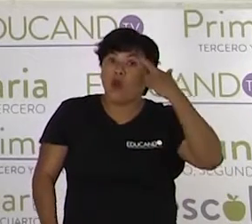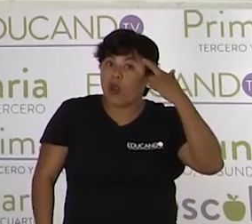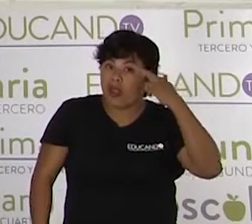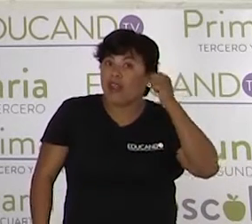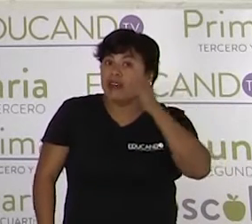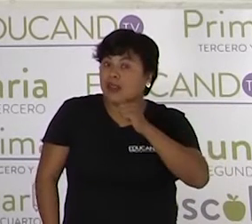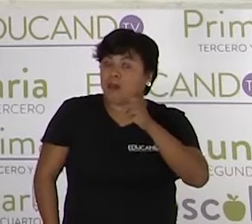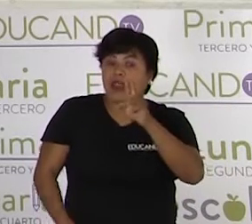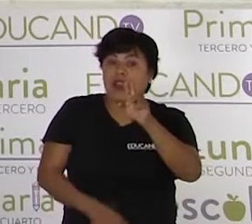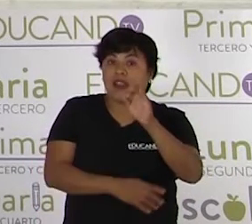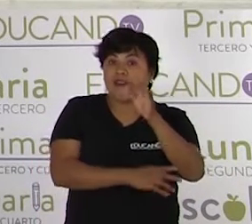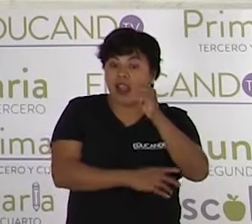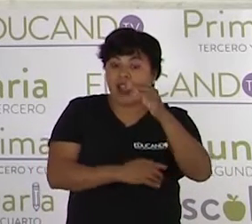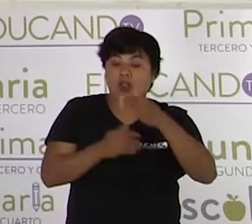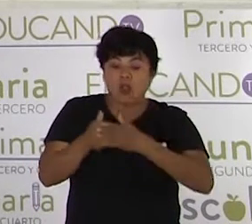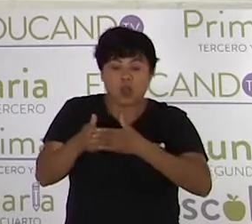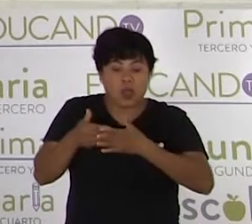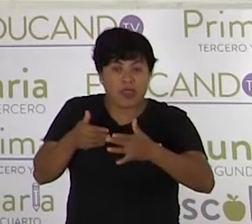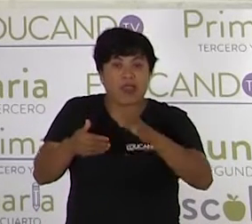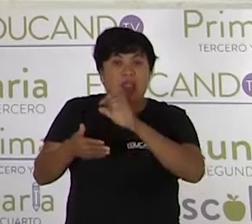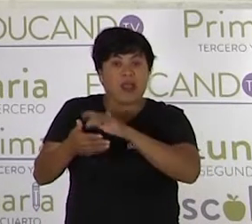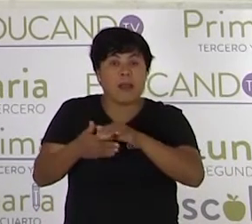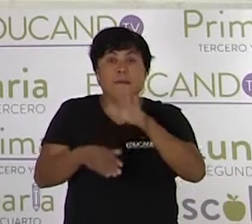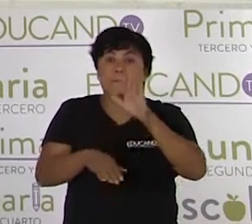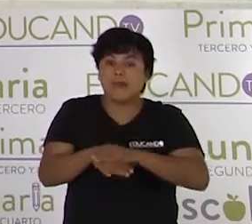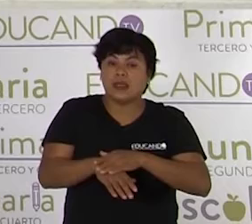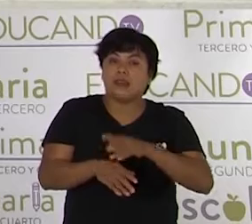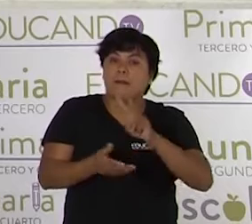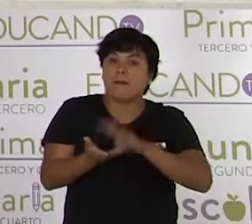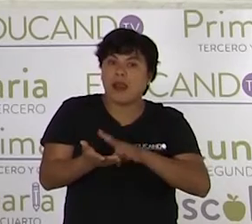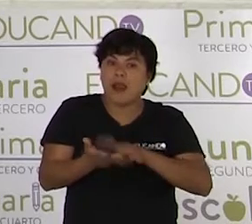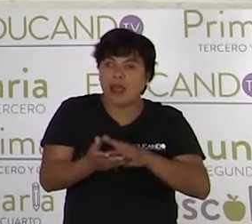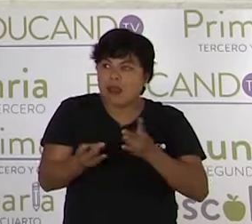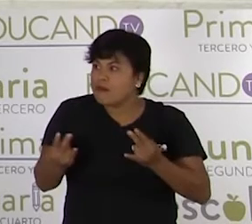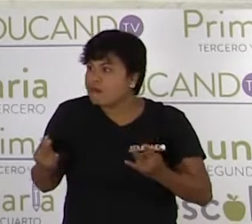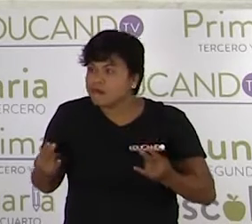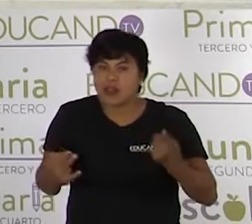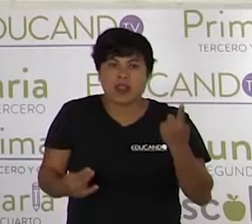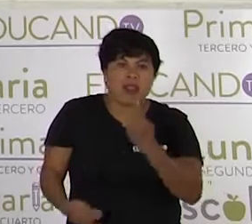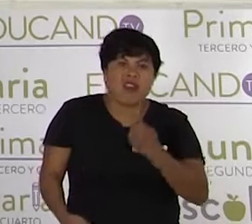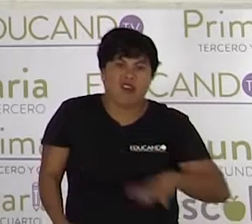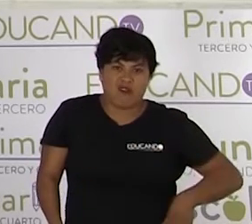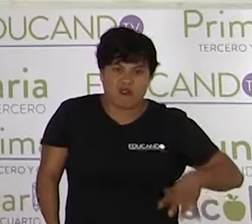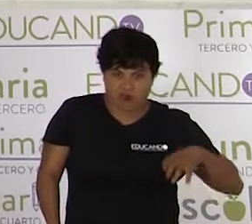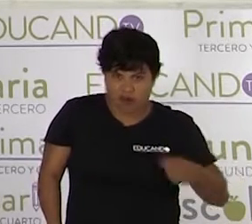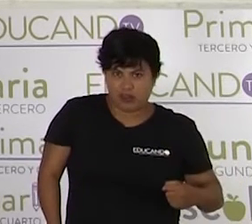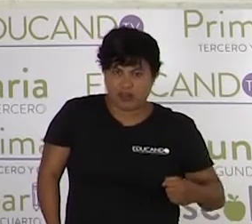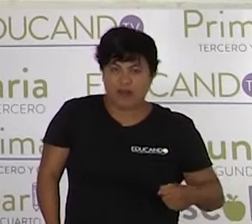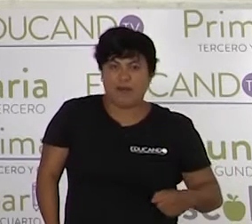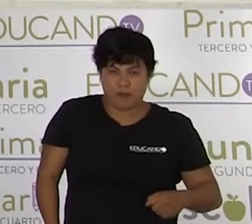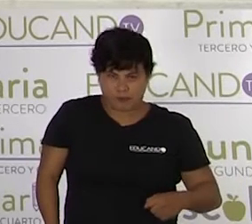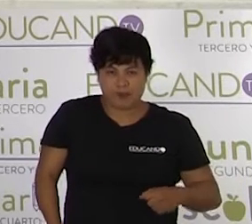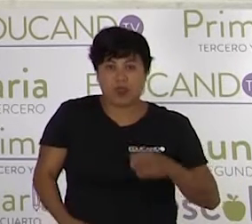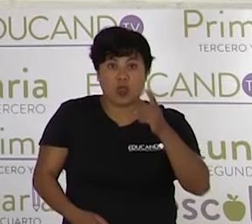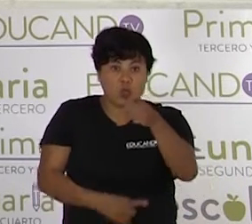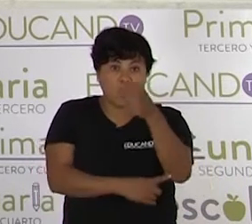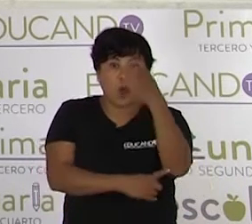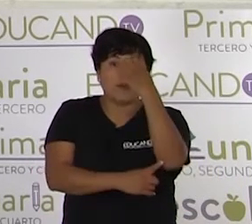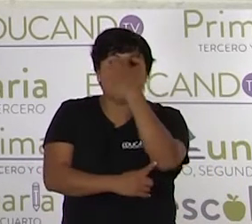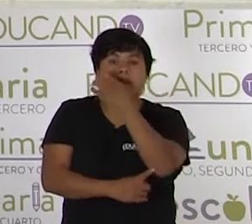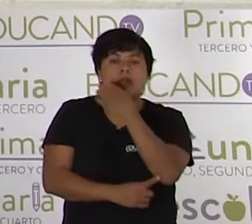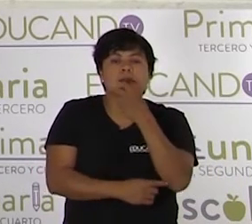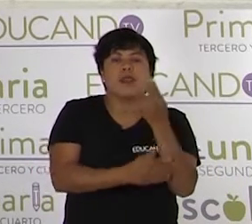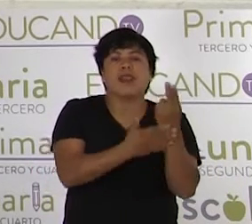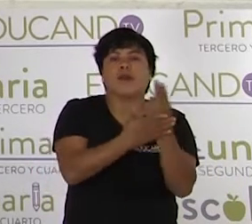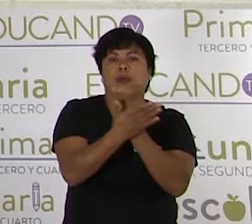refrán durante la lectura, más vale maña que fuerza. Observa los dibujos.